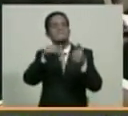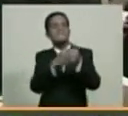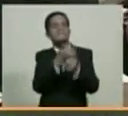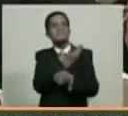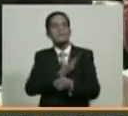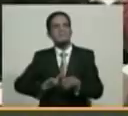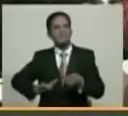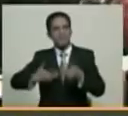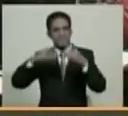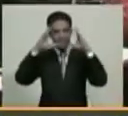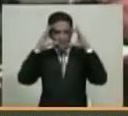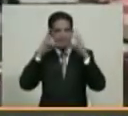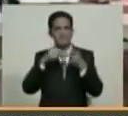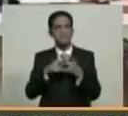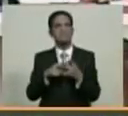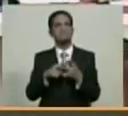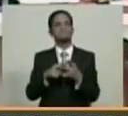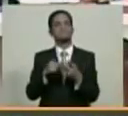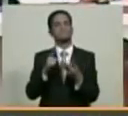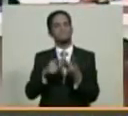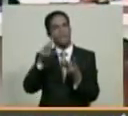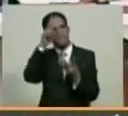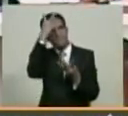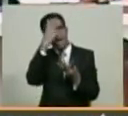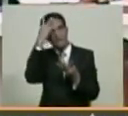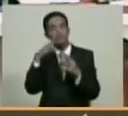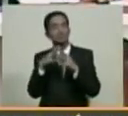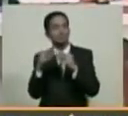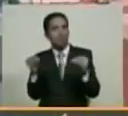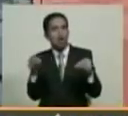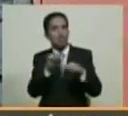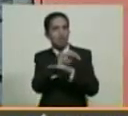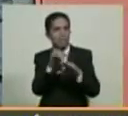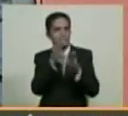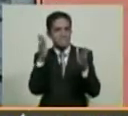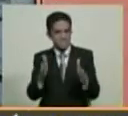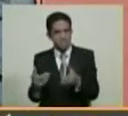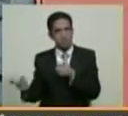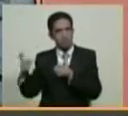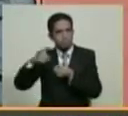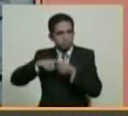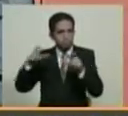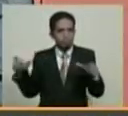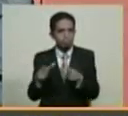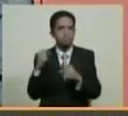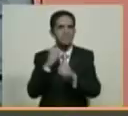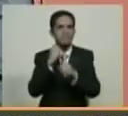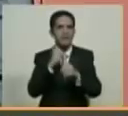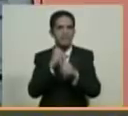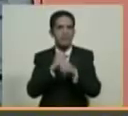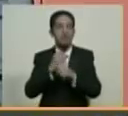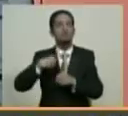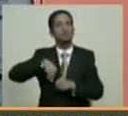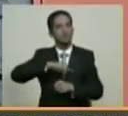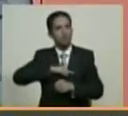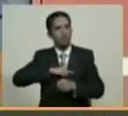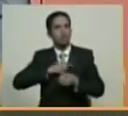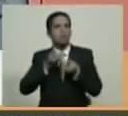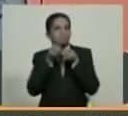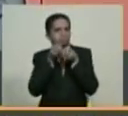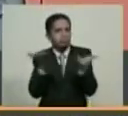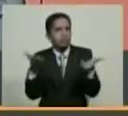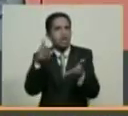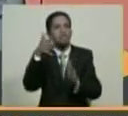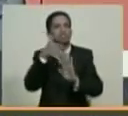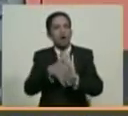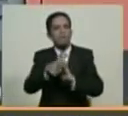económica y en general todos los ministros del gabinete que estamos involucrados en comunicarle al pueblo los pasos de este